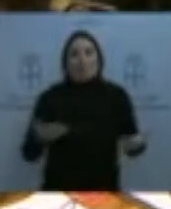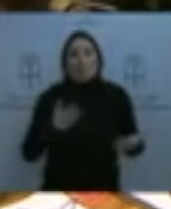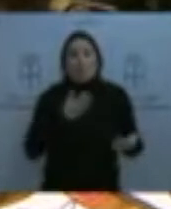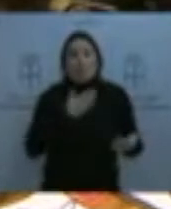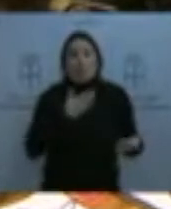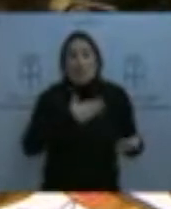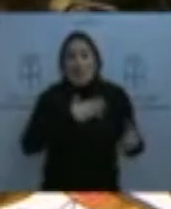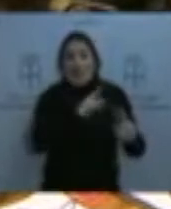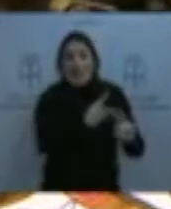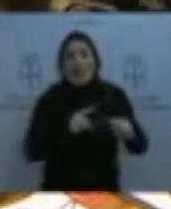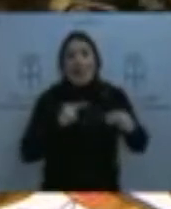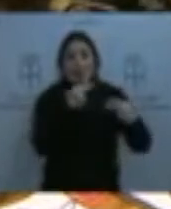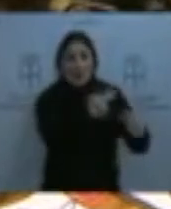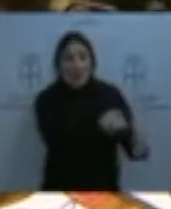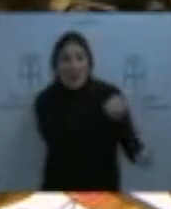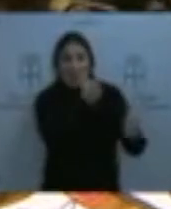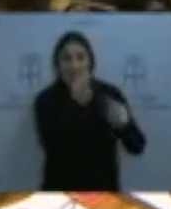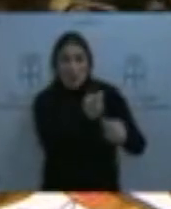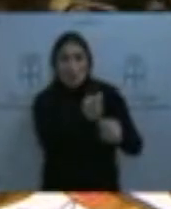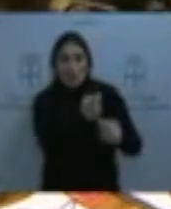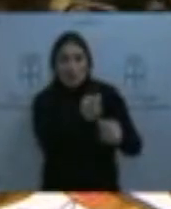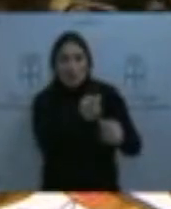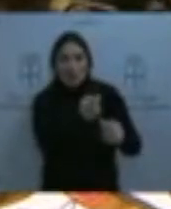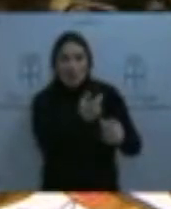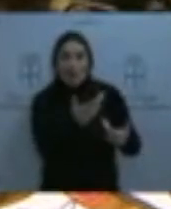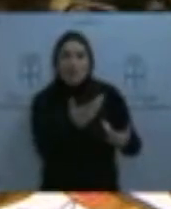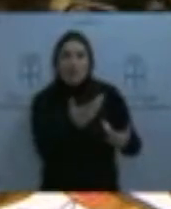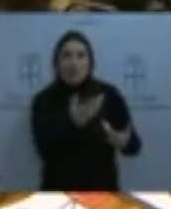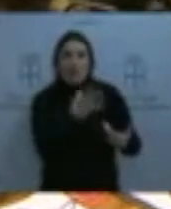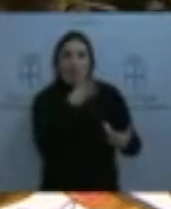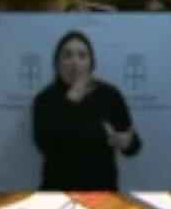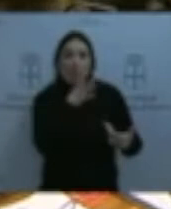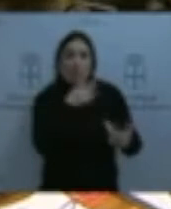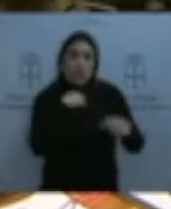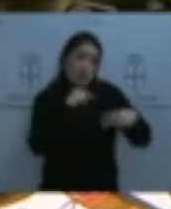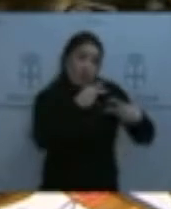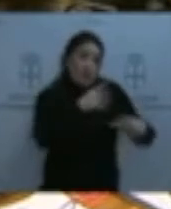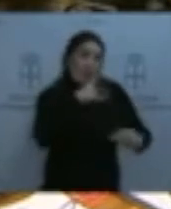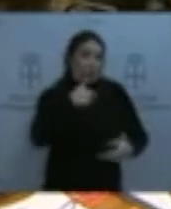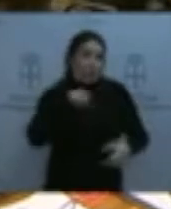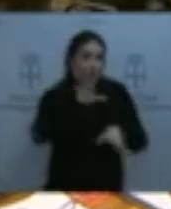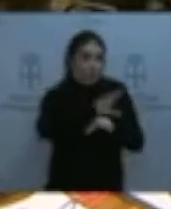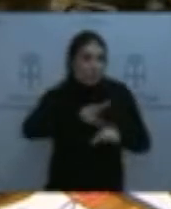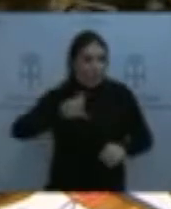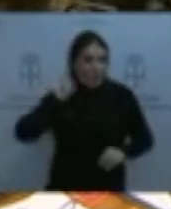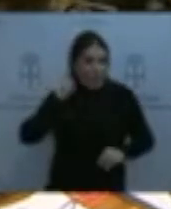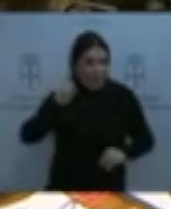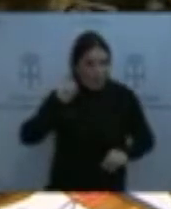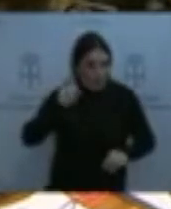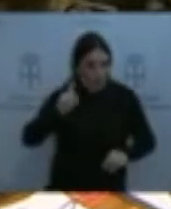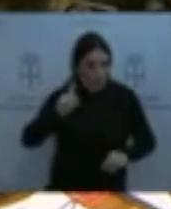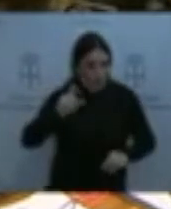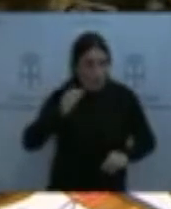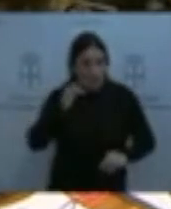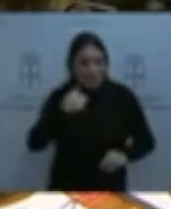respuesta a su pregunta se realiza en mi condición de consejero de Educación y se refiere